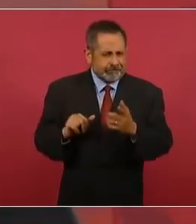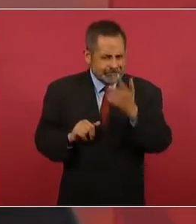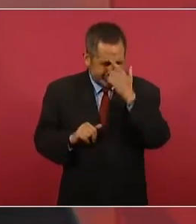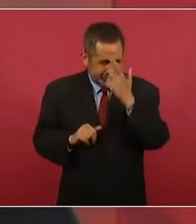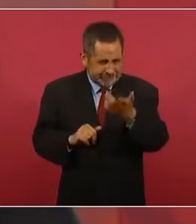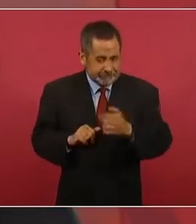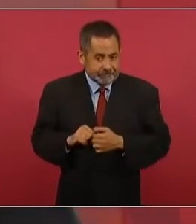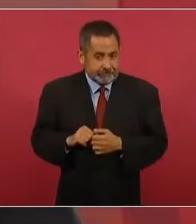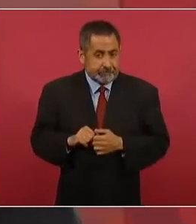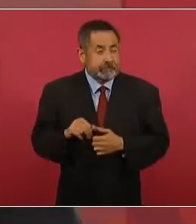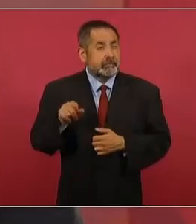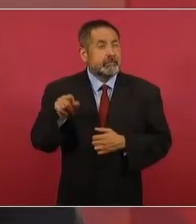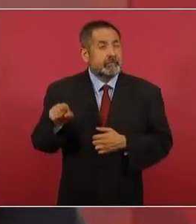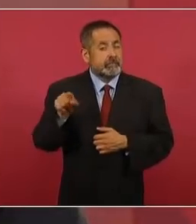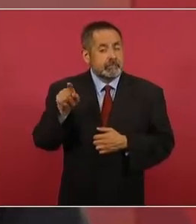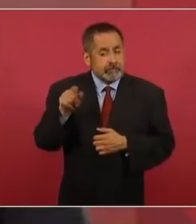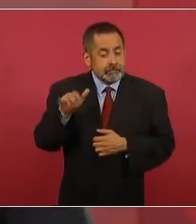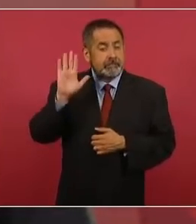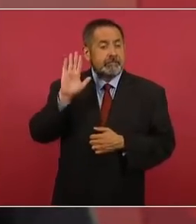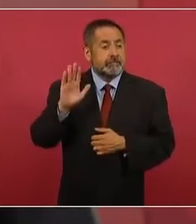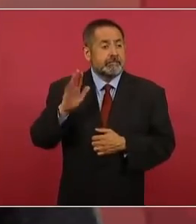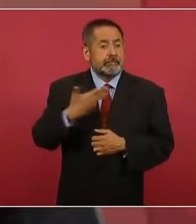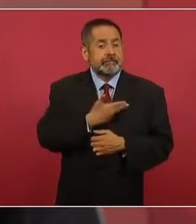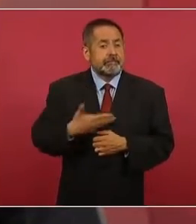que llegó a ser presidente del PRI.